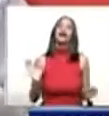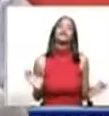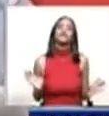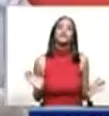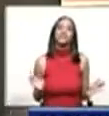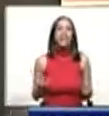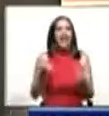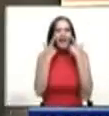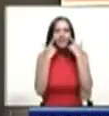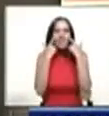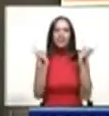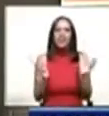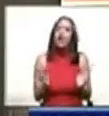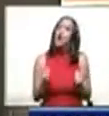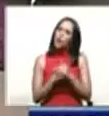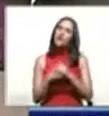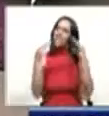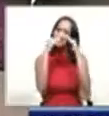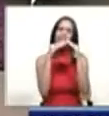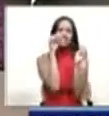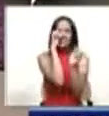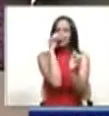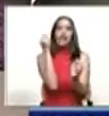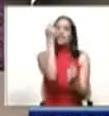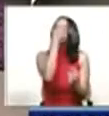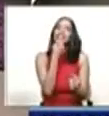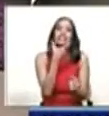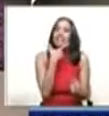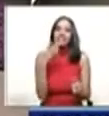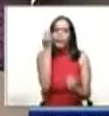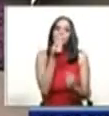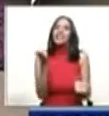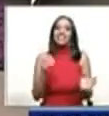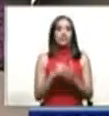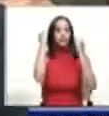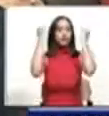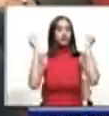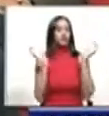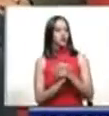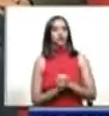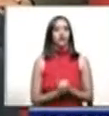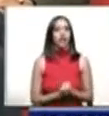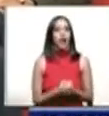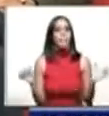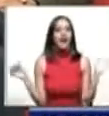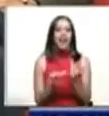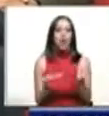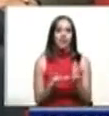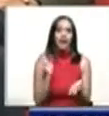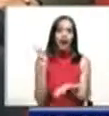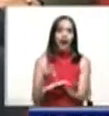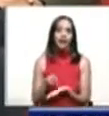Acabo de ver unas quintas tan bellas, tan hermosas. No se imagina. El pueblo sabe para dónde tiene que agarrar. ¿Para dónde tiene que agarrar, el hermano? El pato que